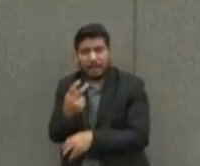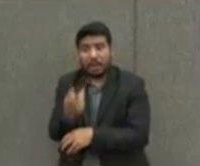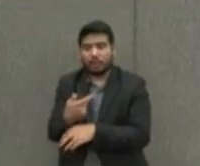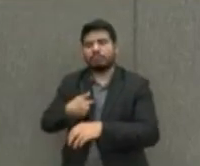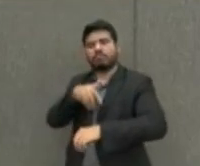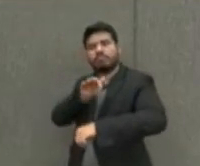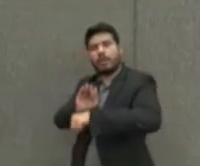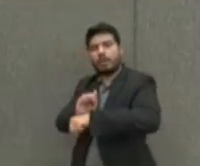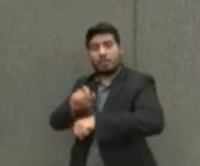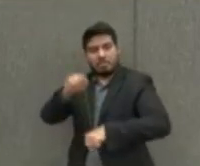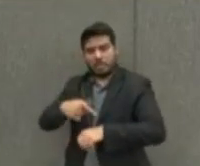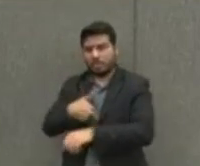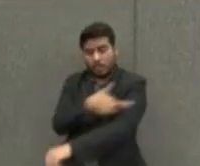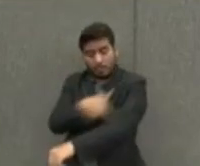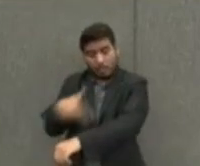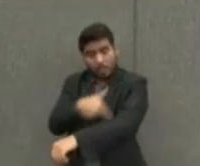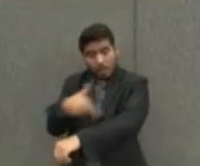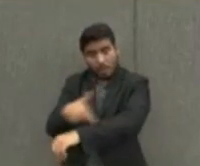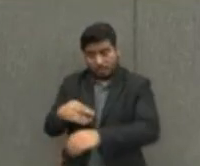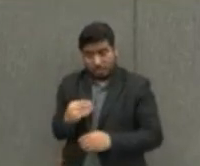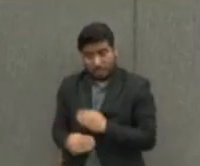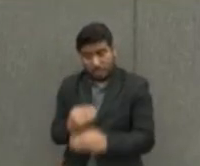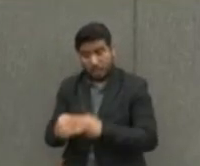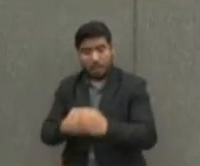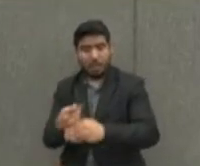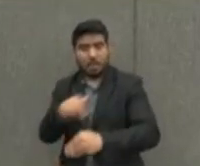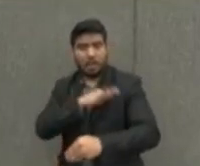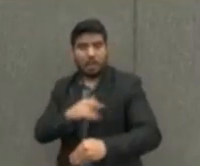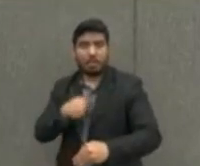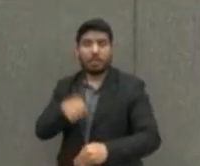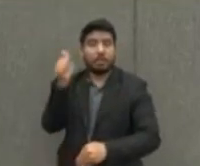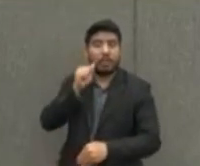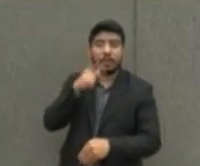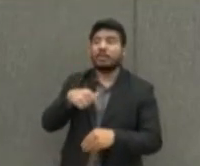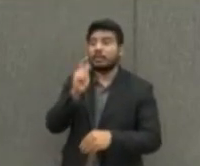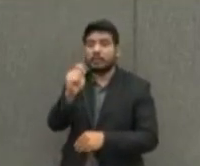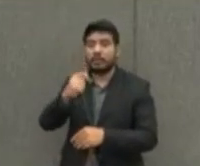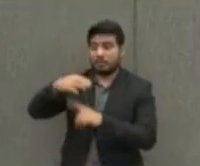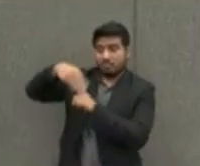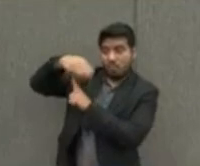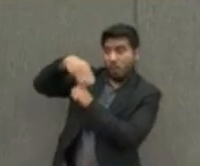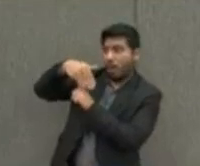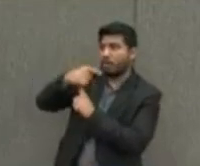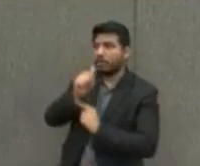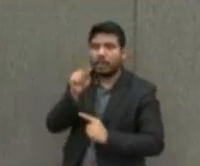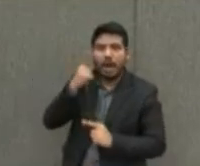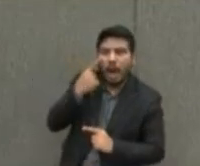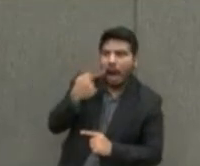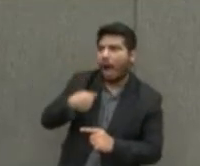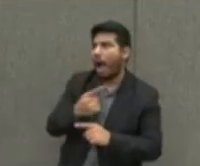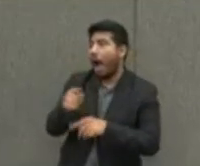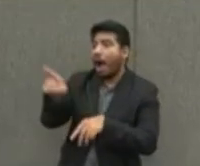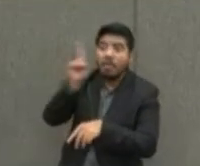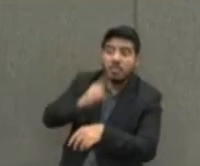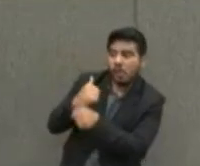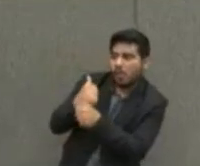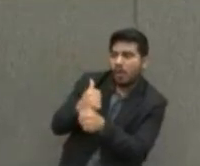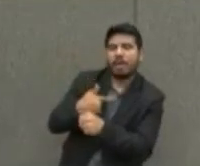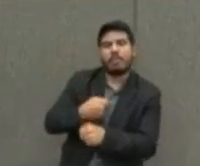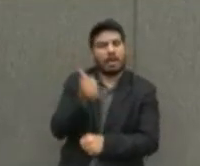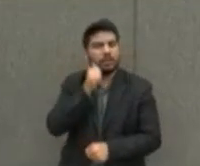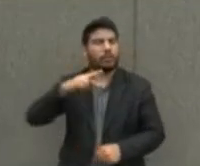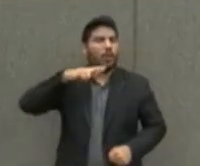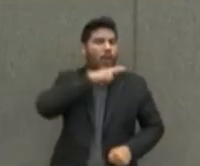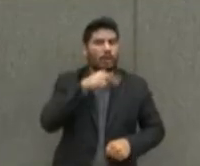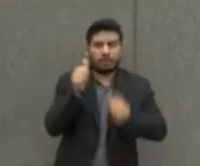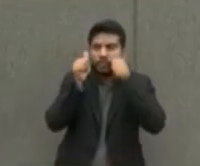procedimiento para la instauración de las alertas de género todo esto pensando siempre en